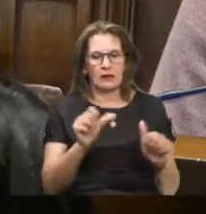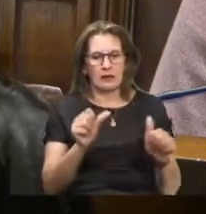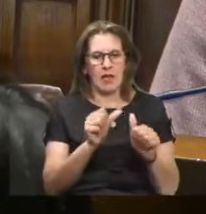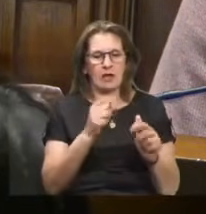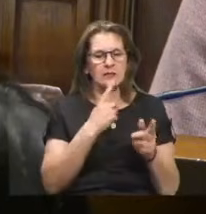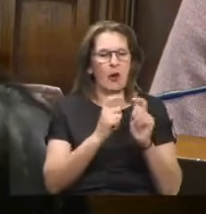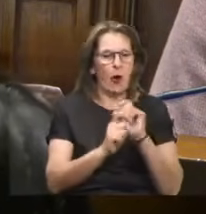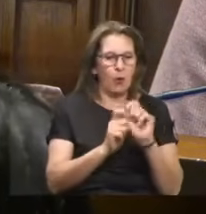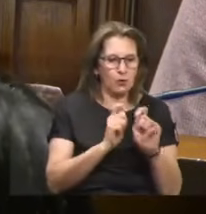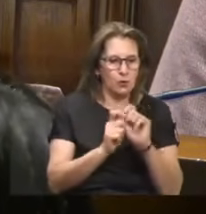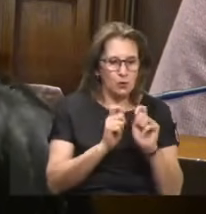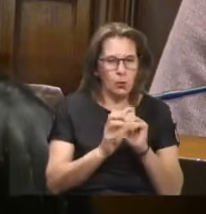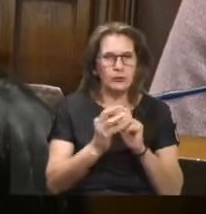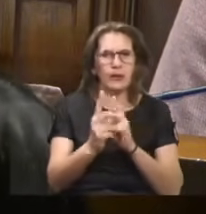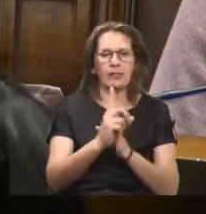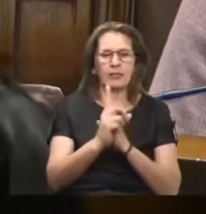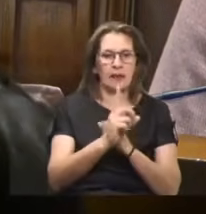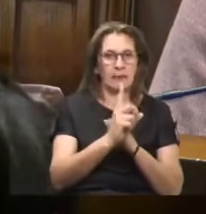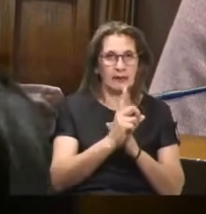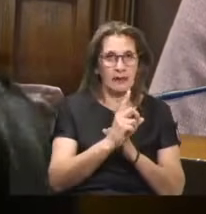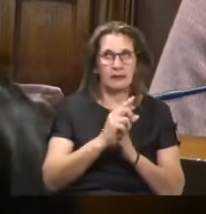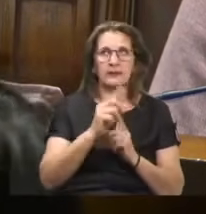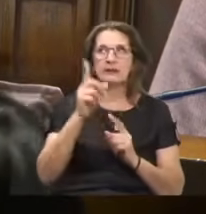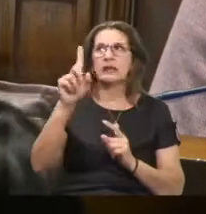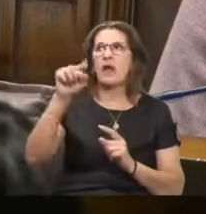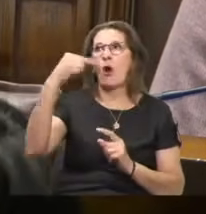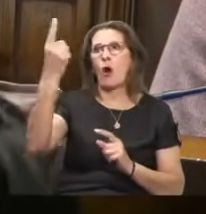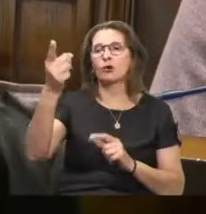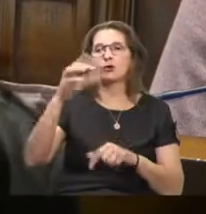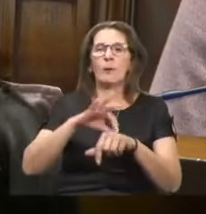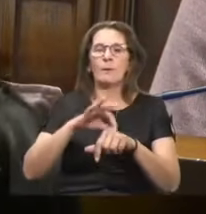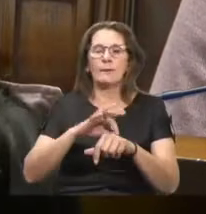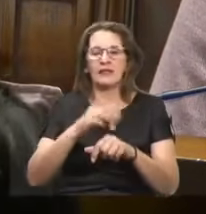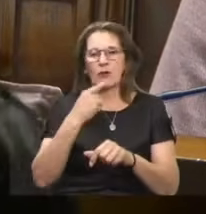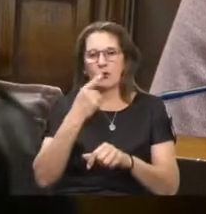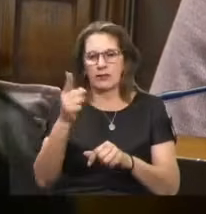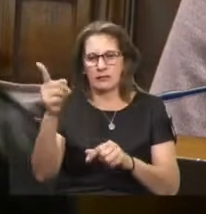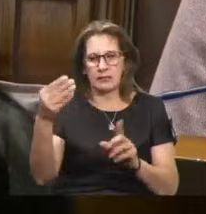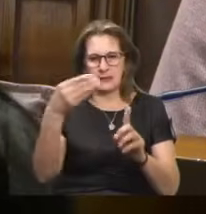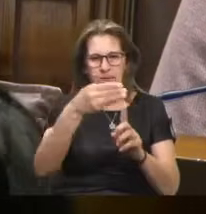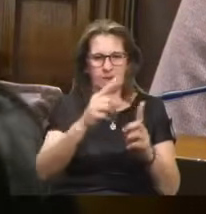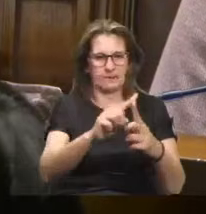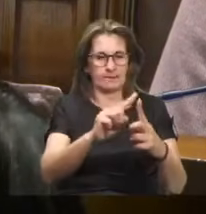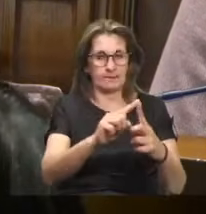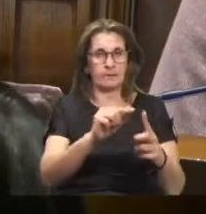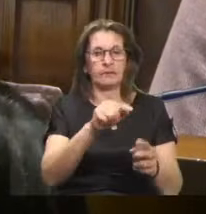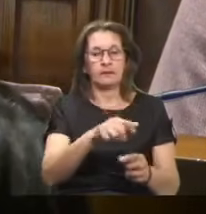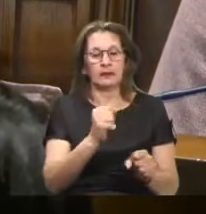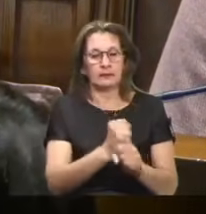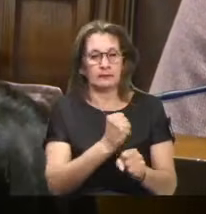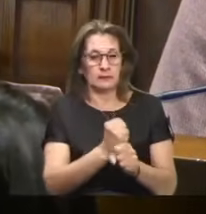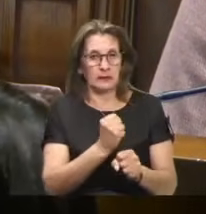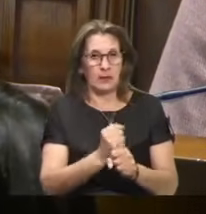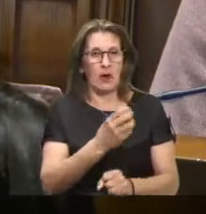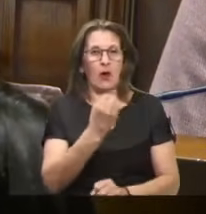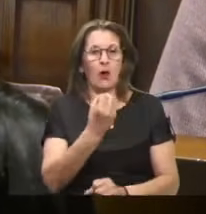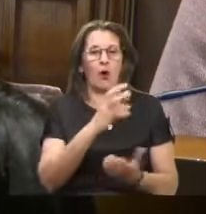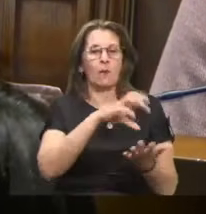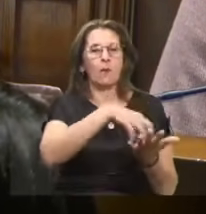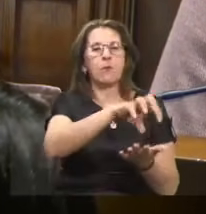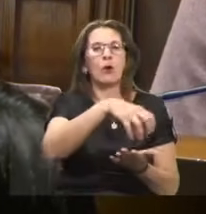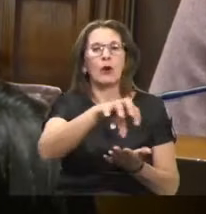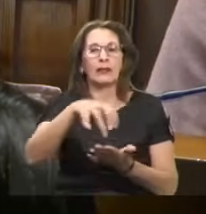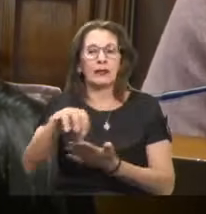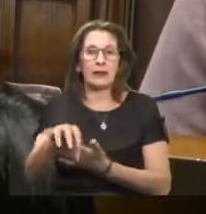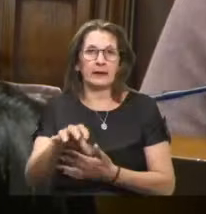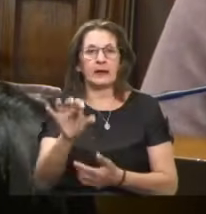consultas de pacientes derivados por otros especialistas, desarrollando su labor tanto en policlínica como en áreas de